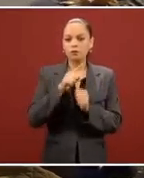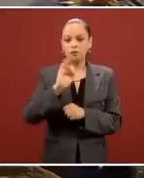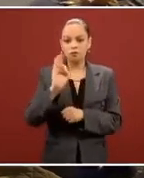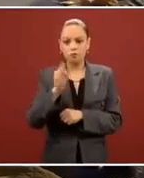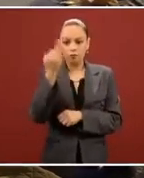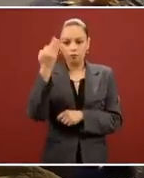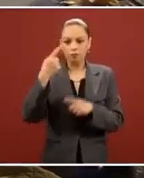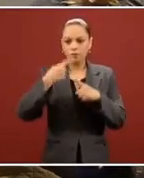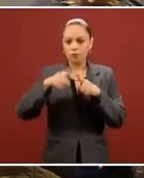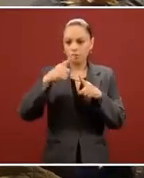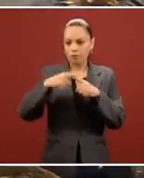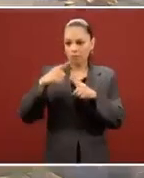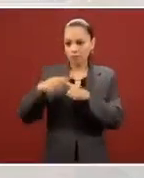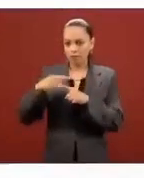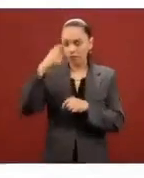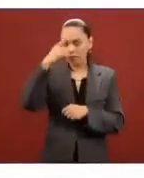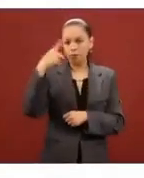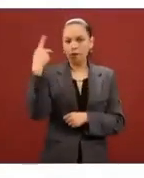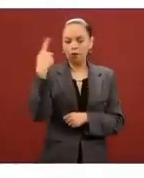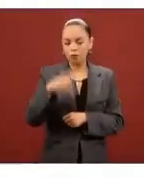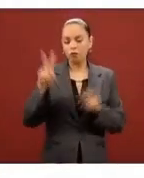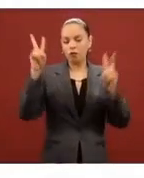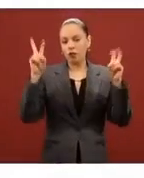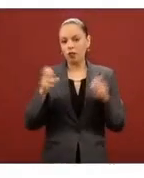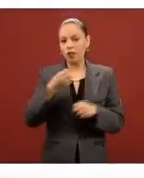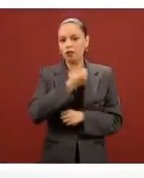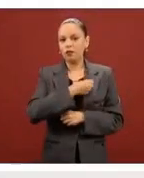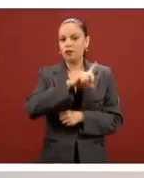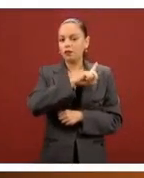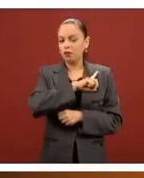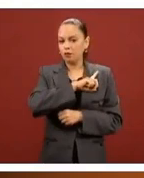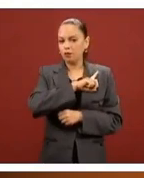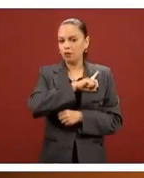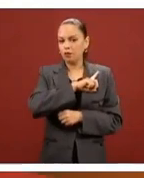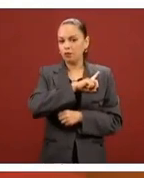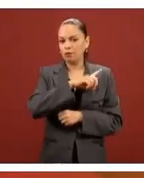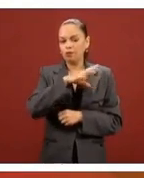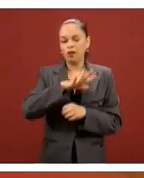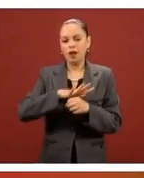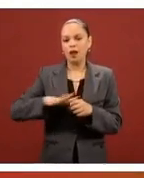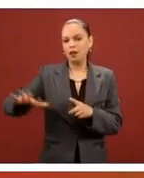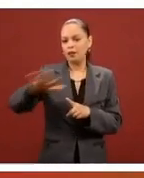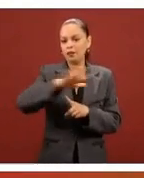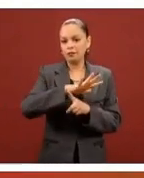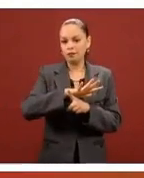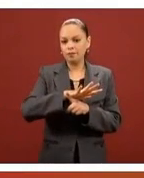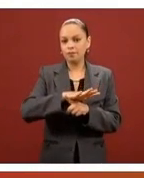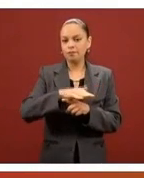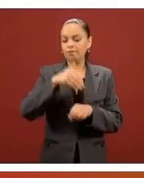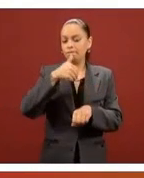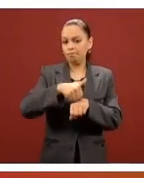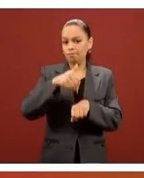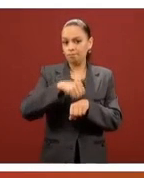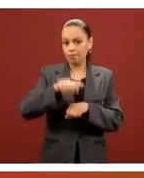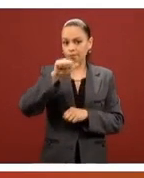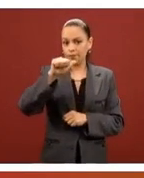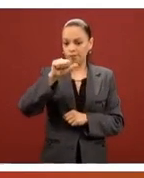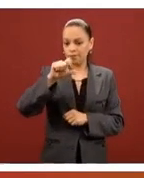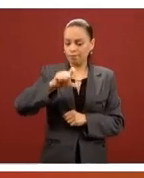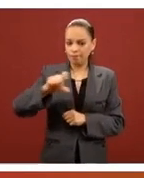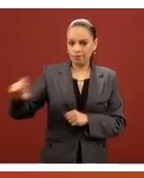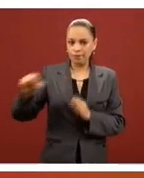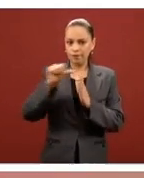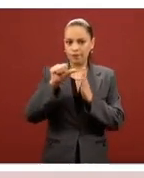entidades federativas en materia de salubridad general, conforme a lo que dispone la fracción 16 del